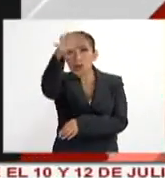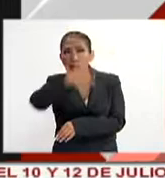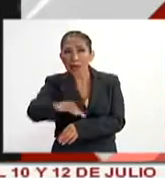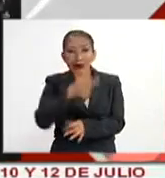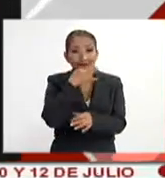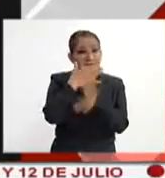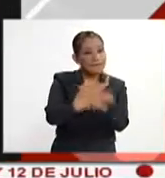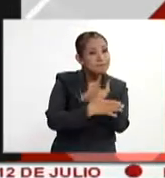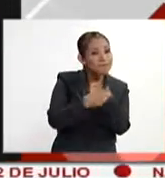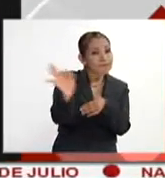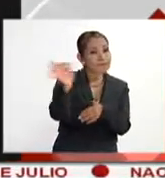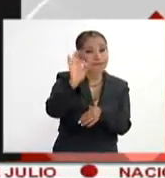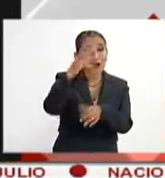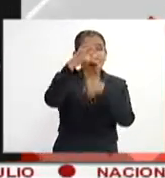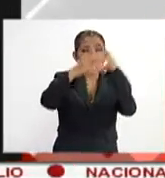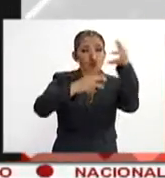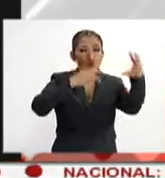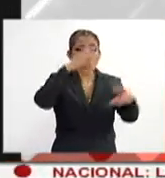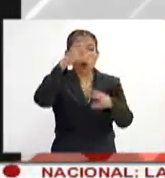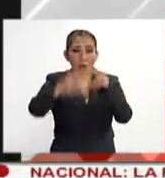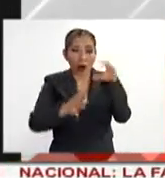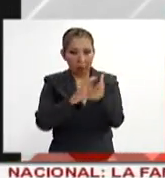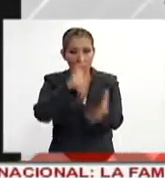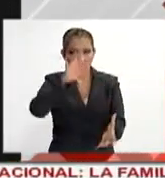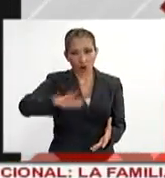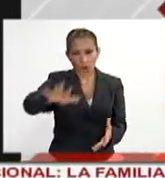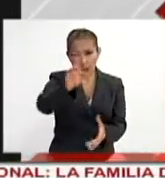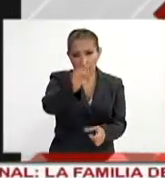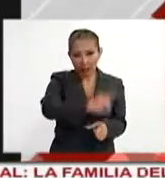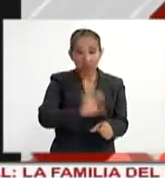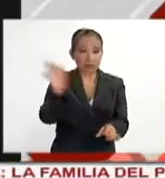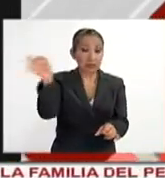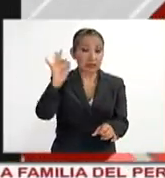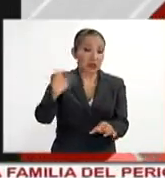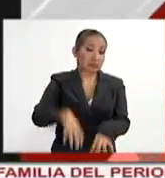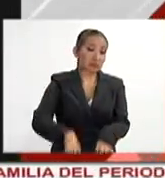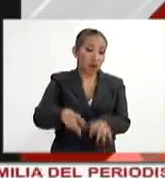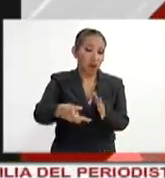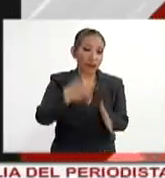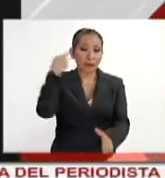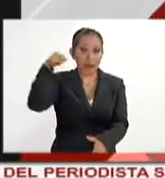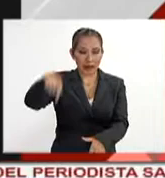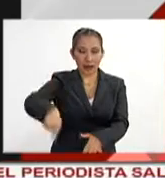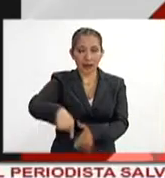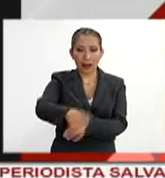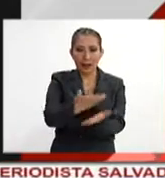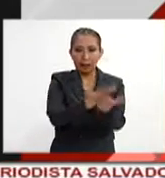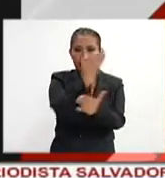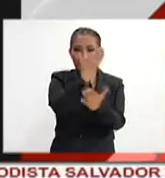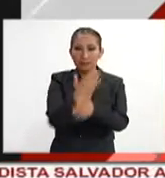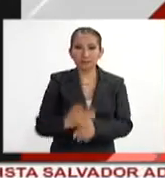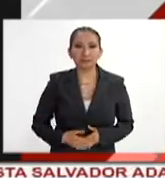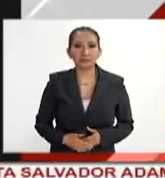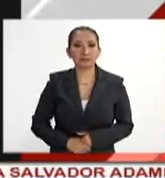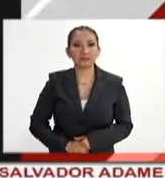Meteorológico Nacional pronosticó cielo nublado la mayor parte del día con posibilidad de lluvia en esta mañana.